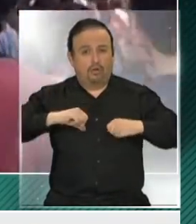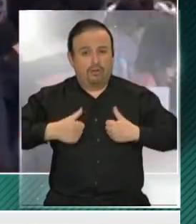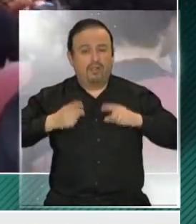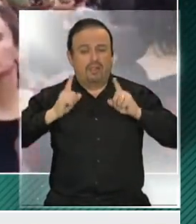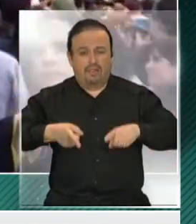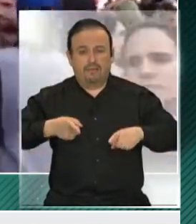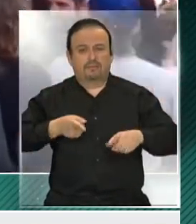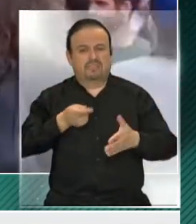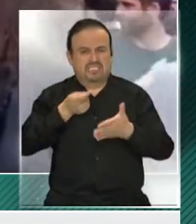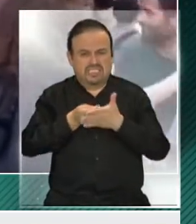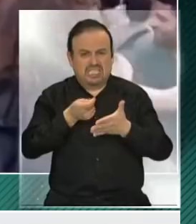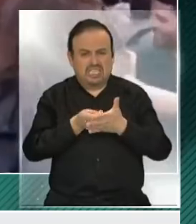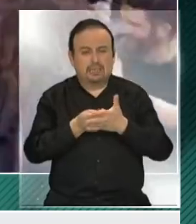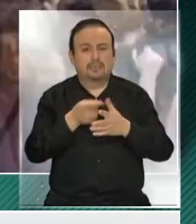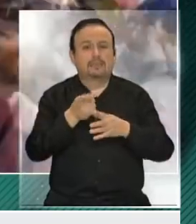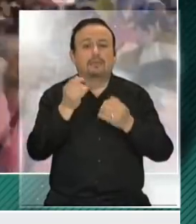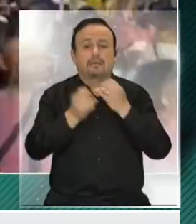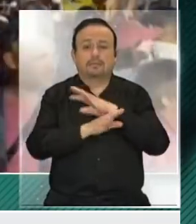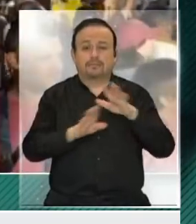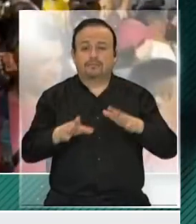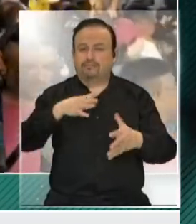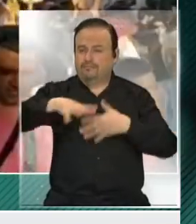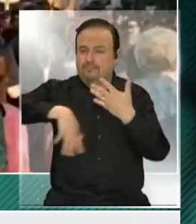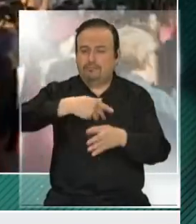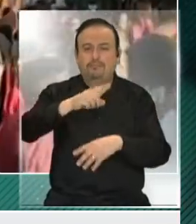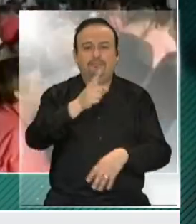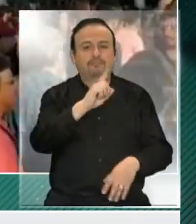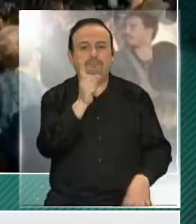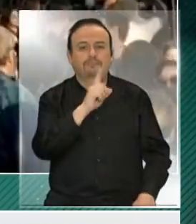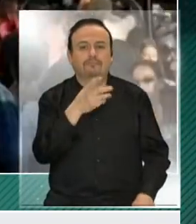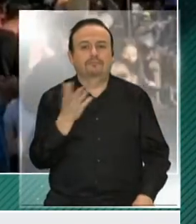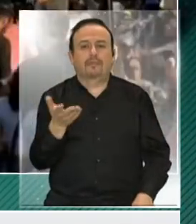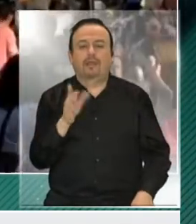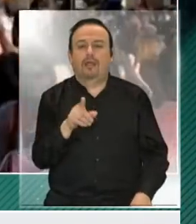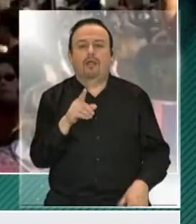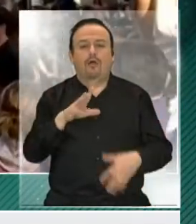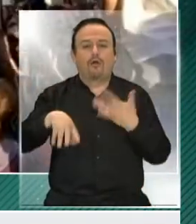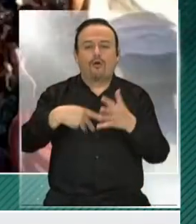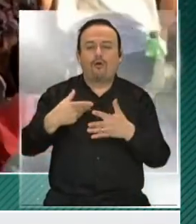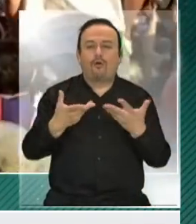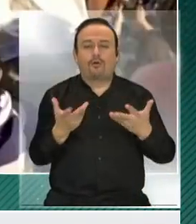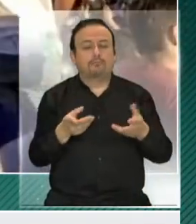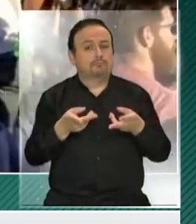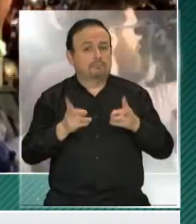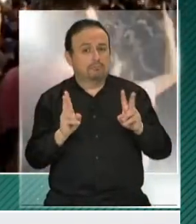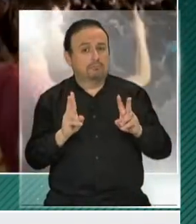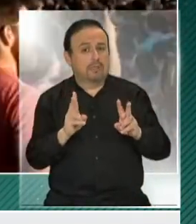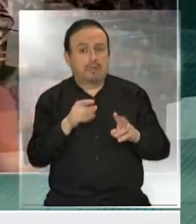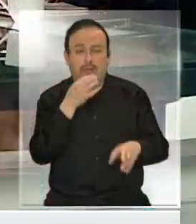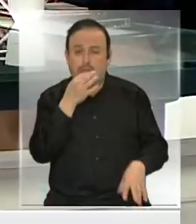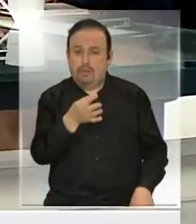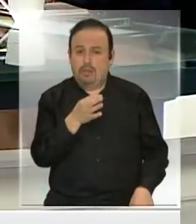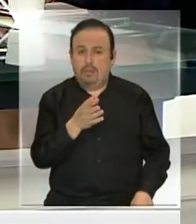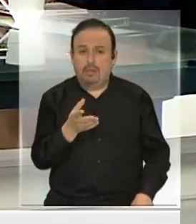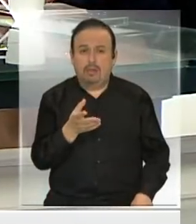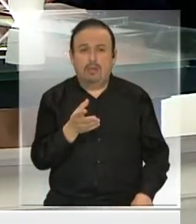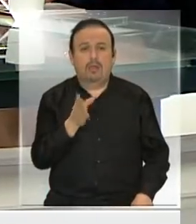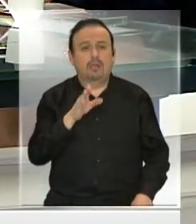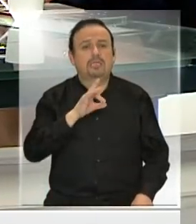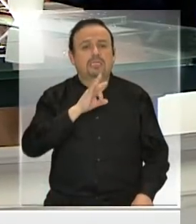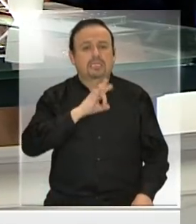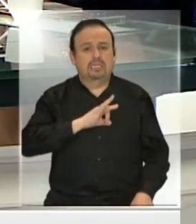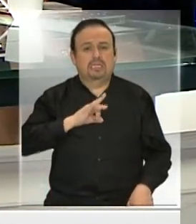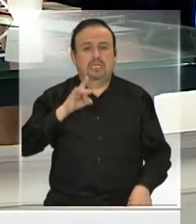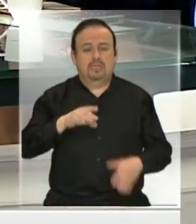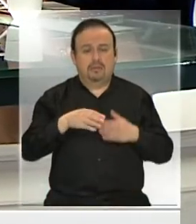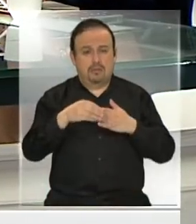deberían estar exigiendo que se termine con la violencia no relativizando la violencia es antonio chile un chile